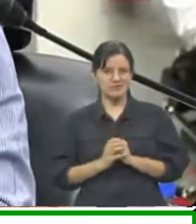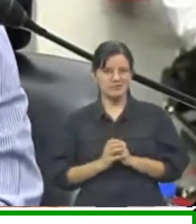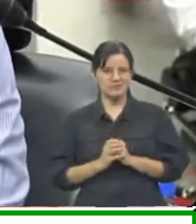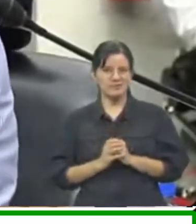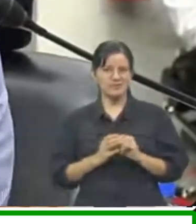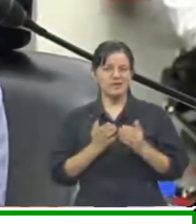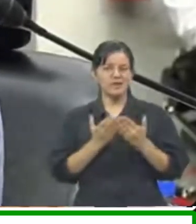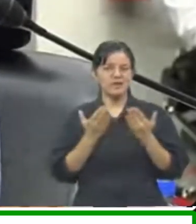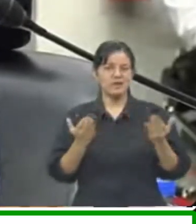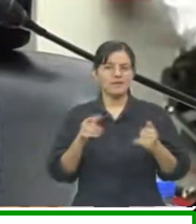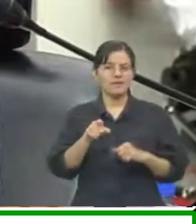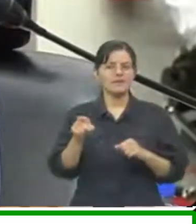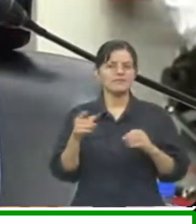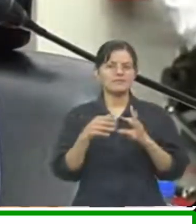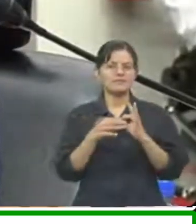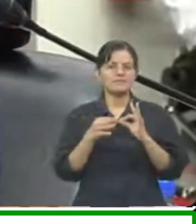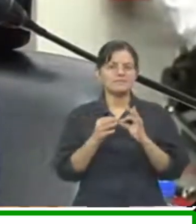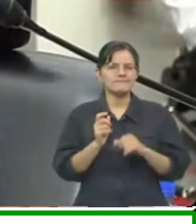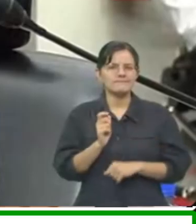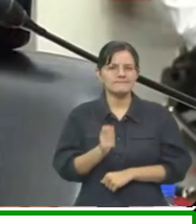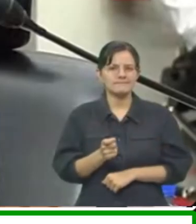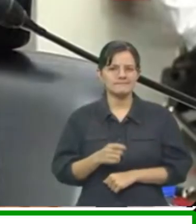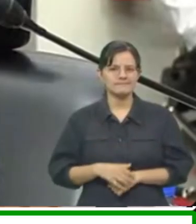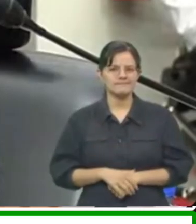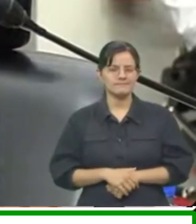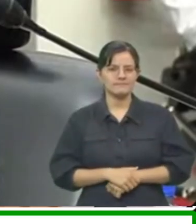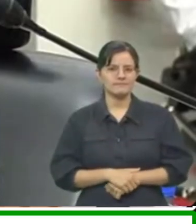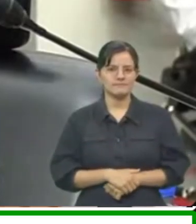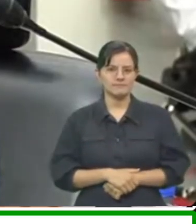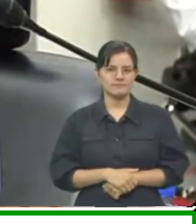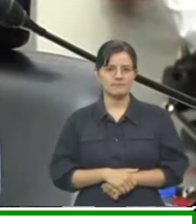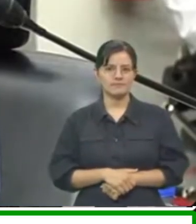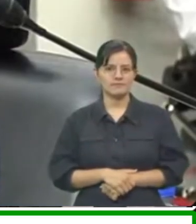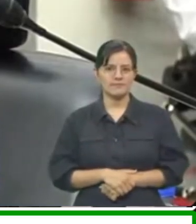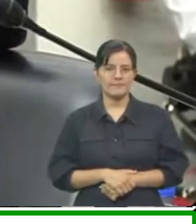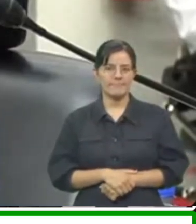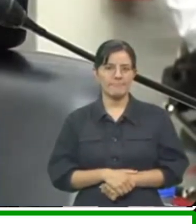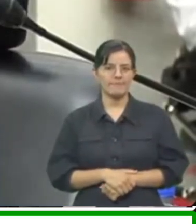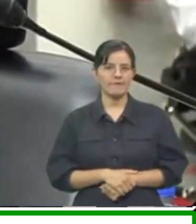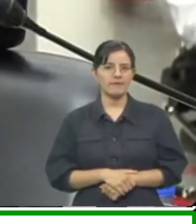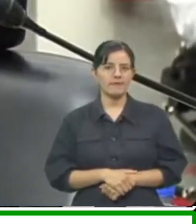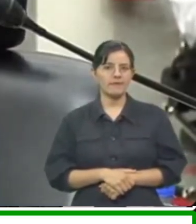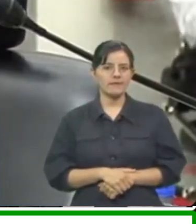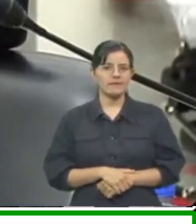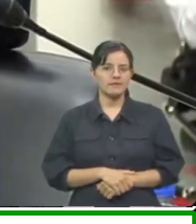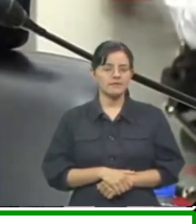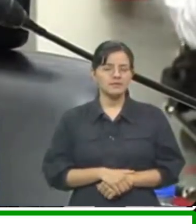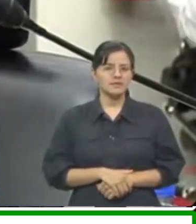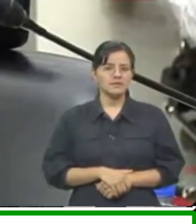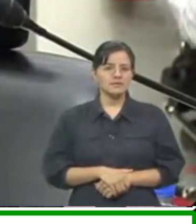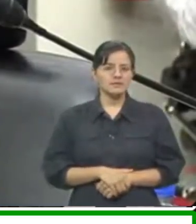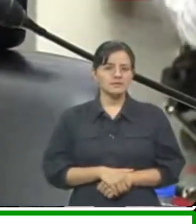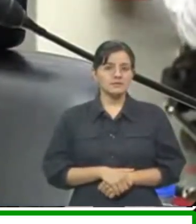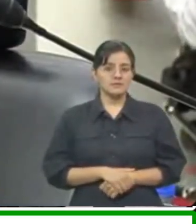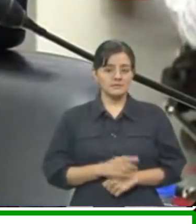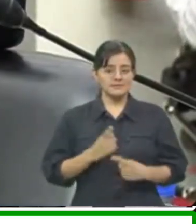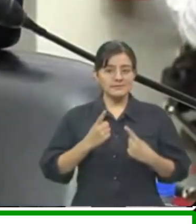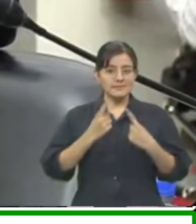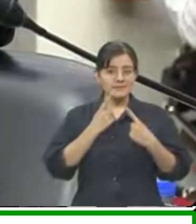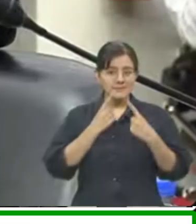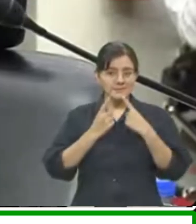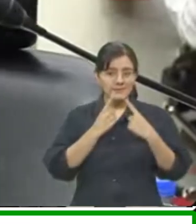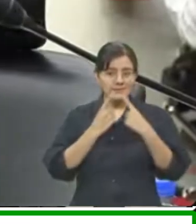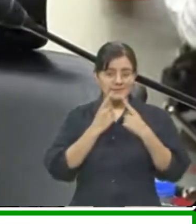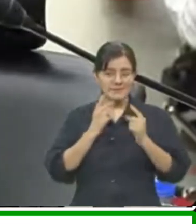discurso más, digamos, que poco abona a la construcción del debate